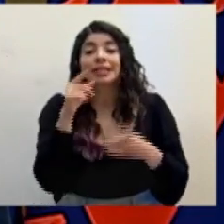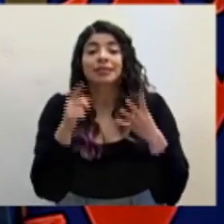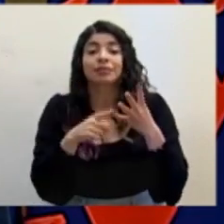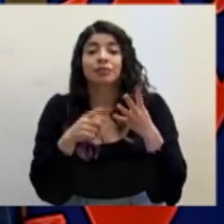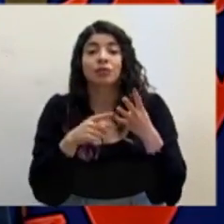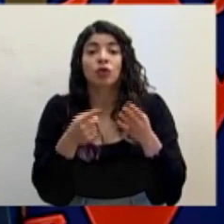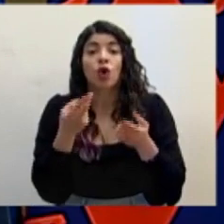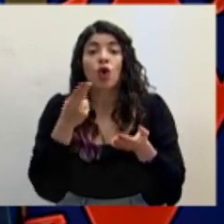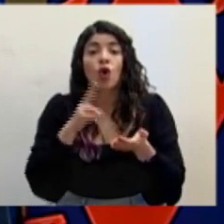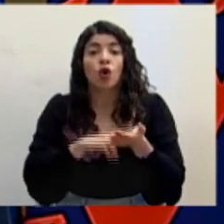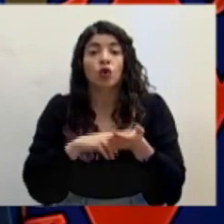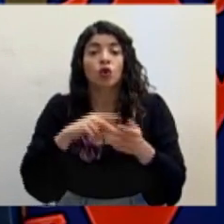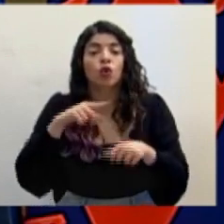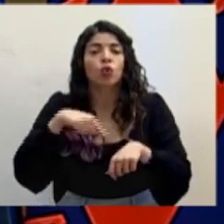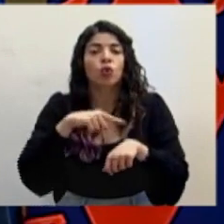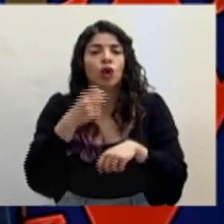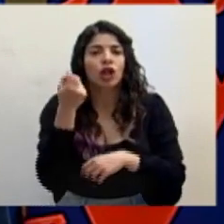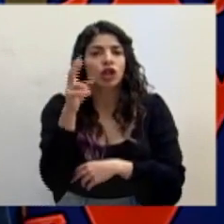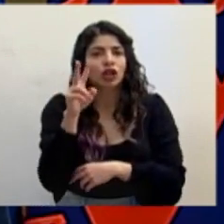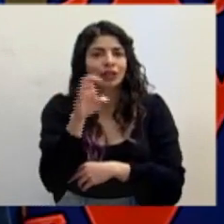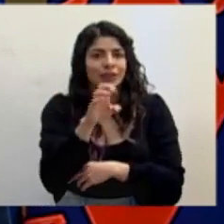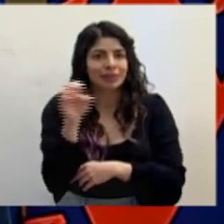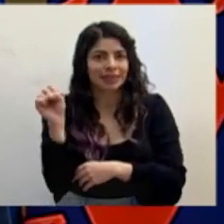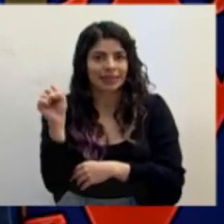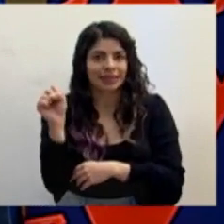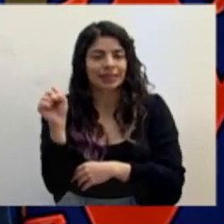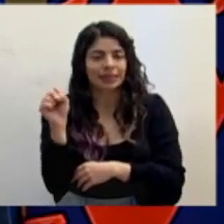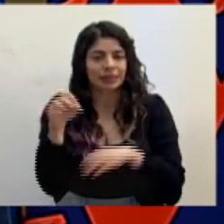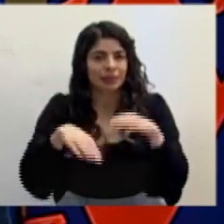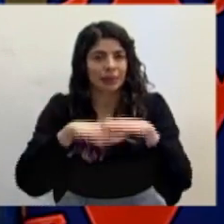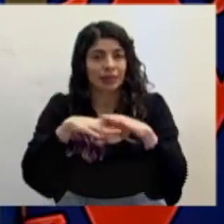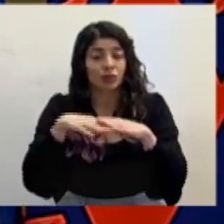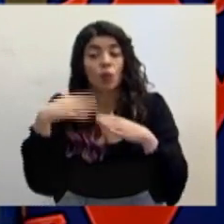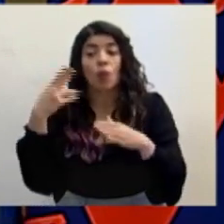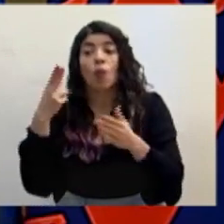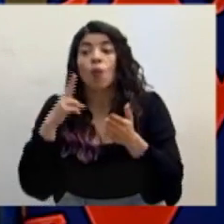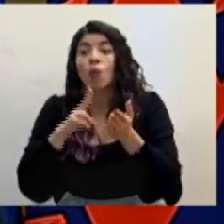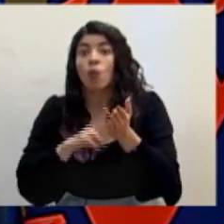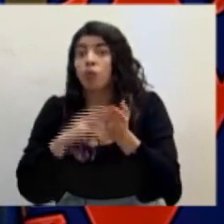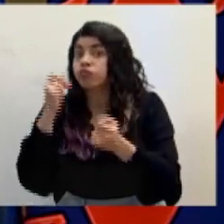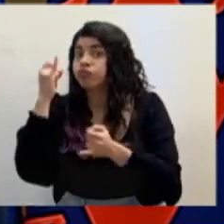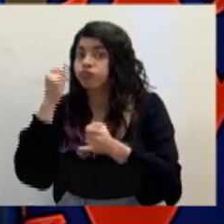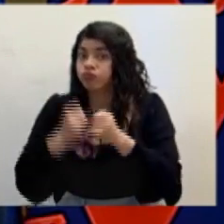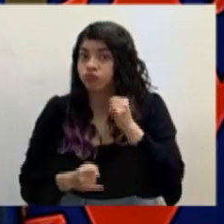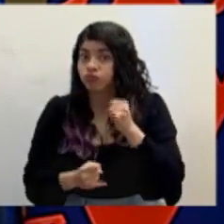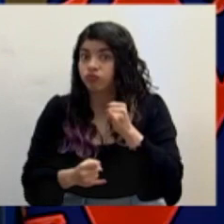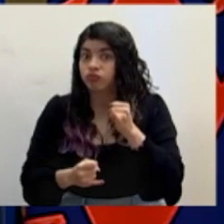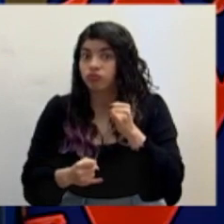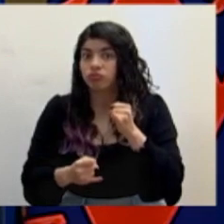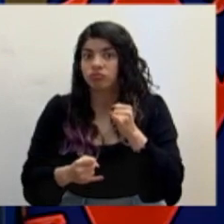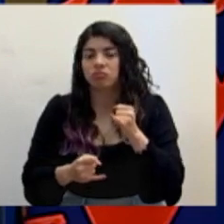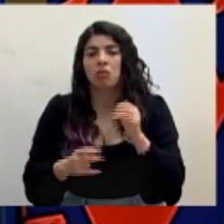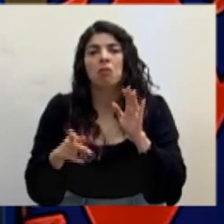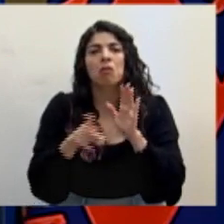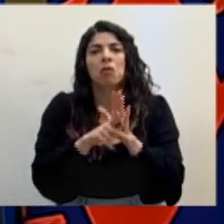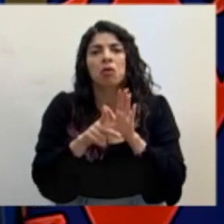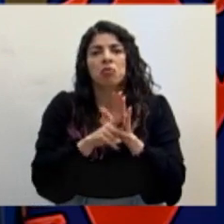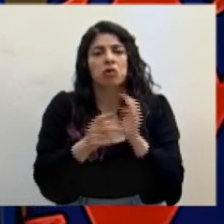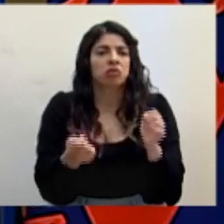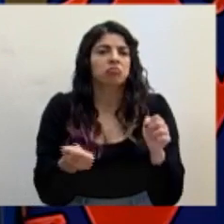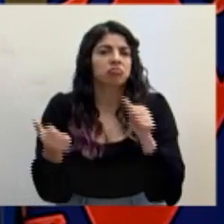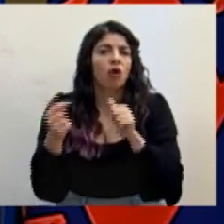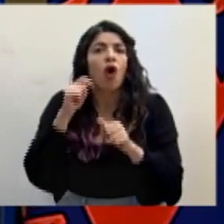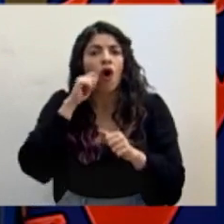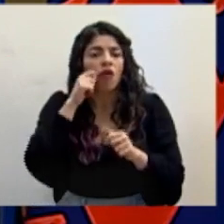es por 12 meses máximo. Vencido el contrato, estaríamos levantando del todo, evidentemente, las prohibiciones de la